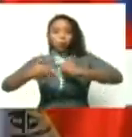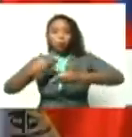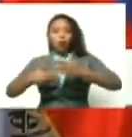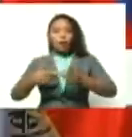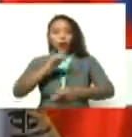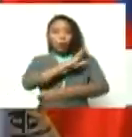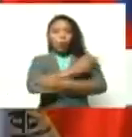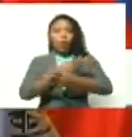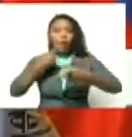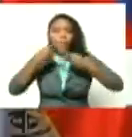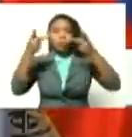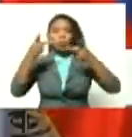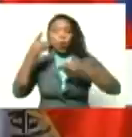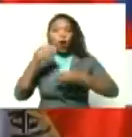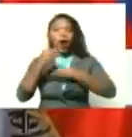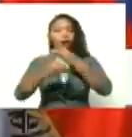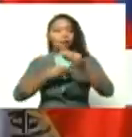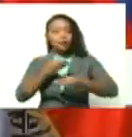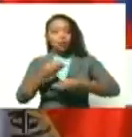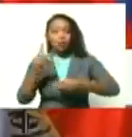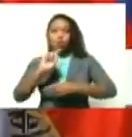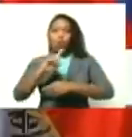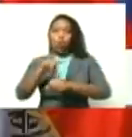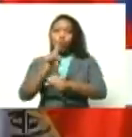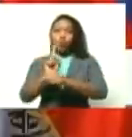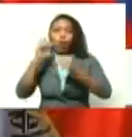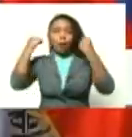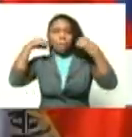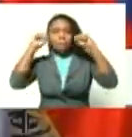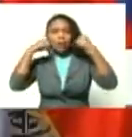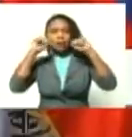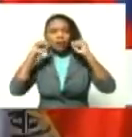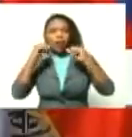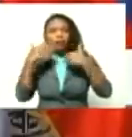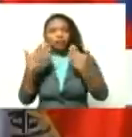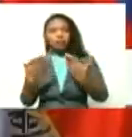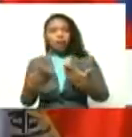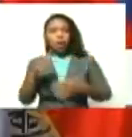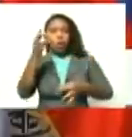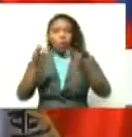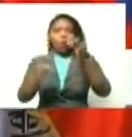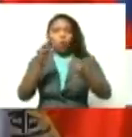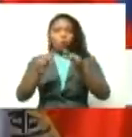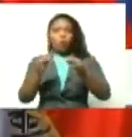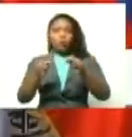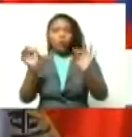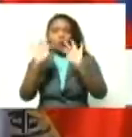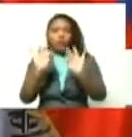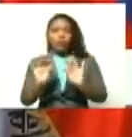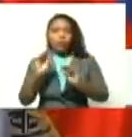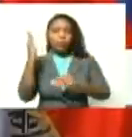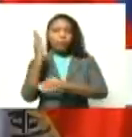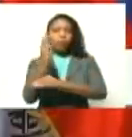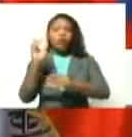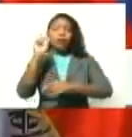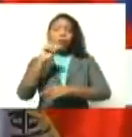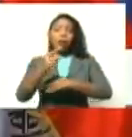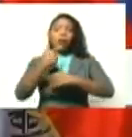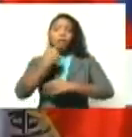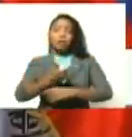públicos, aportando no solo esta práctica jurídica de acción penal, sino también, como lo hemos